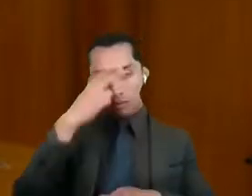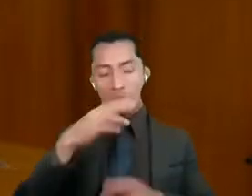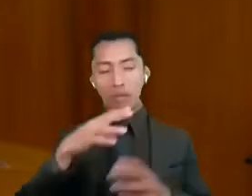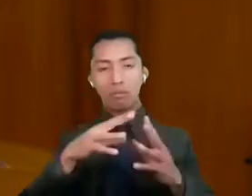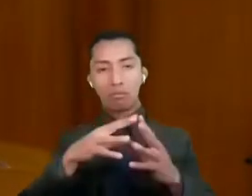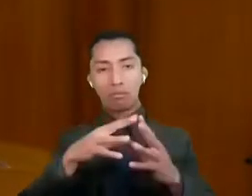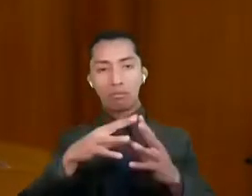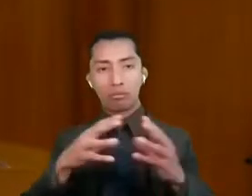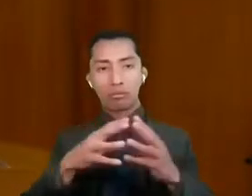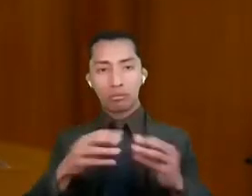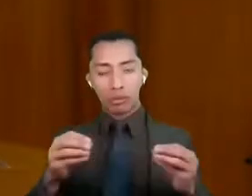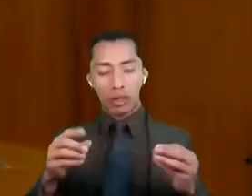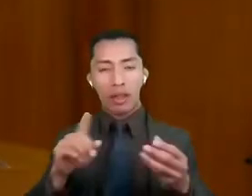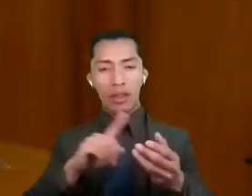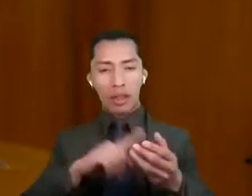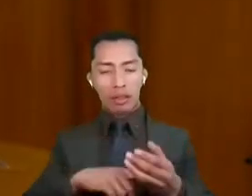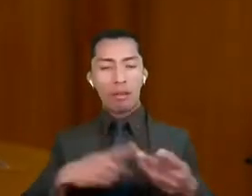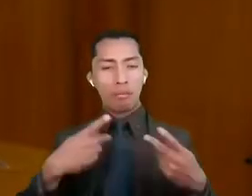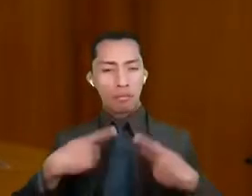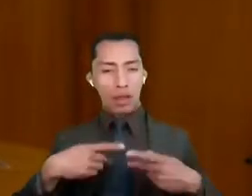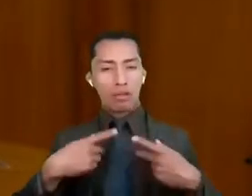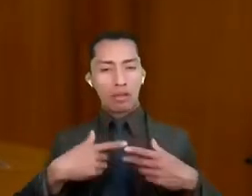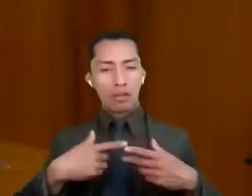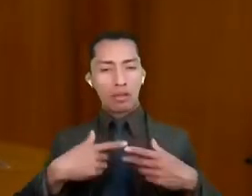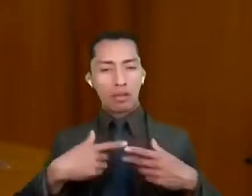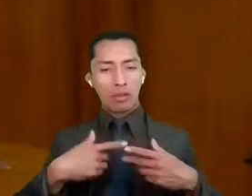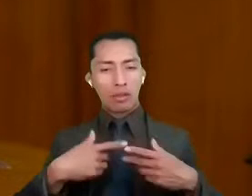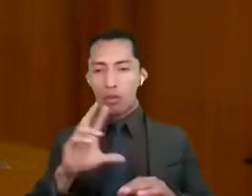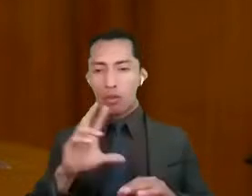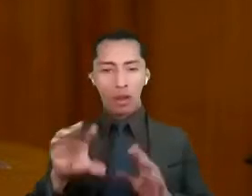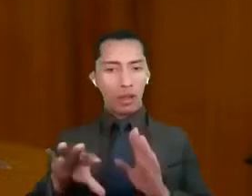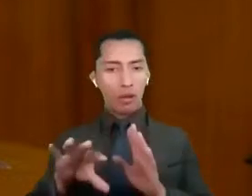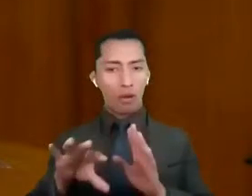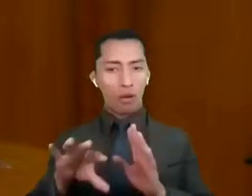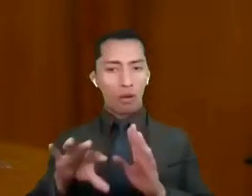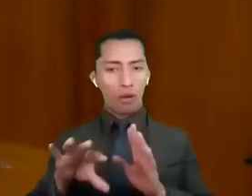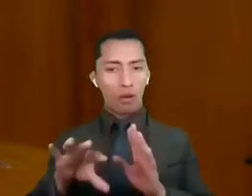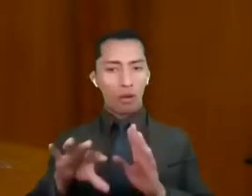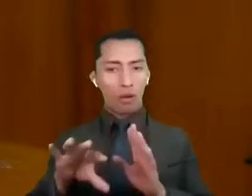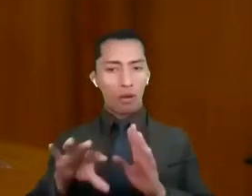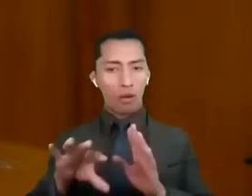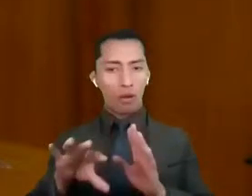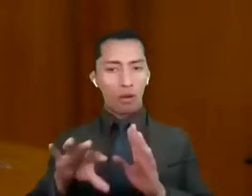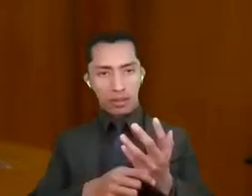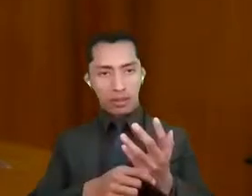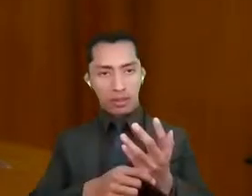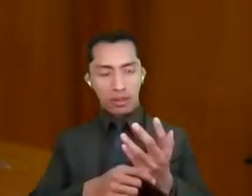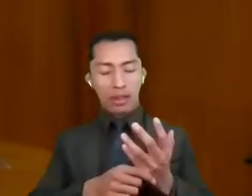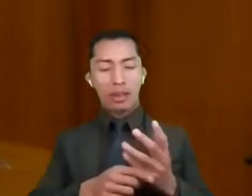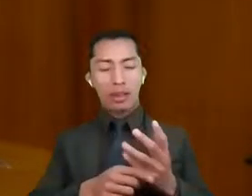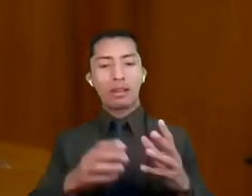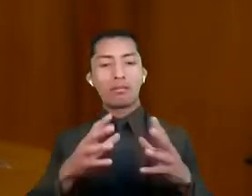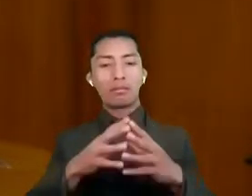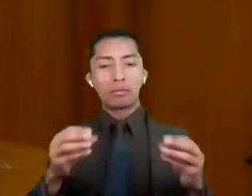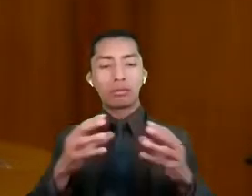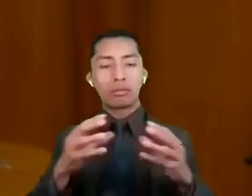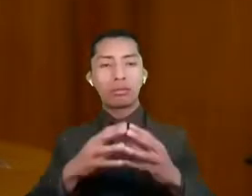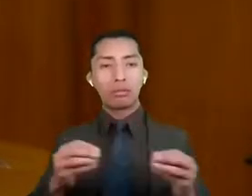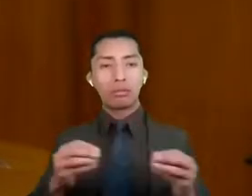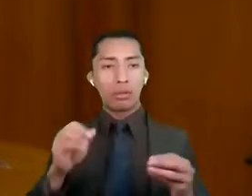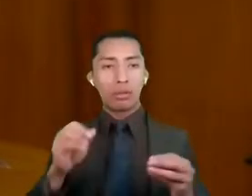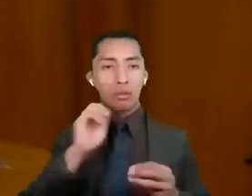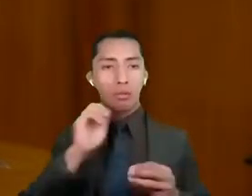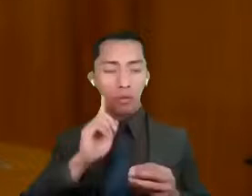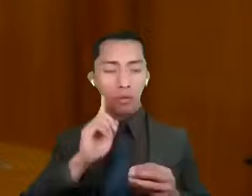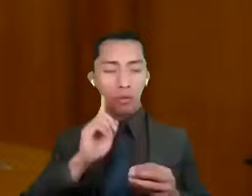Registro Nacional de Personas Desaparecidas y No Localizadas. En el estudio denominado Desaparición de Mujeres, Adolescentes,